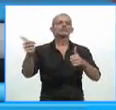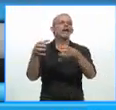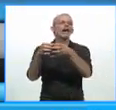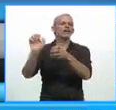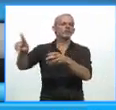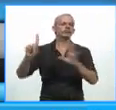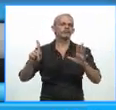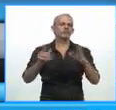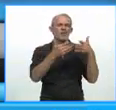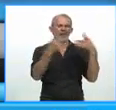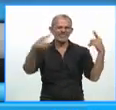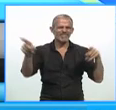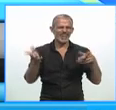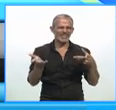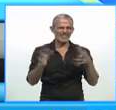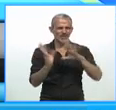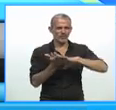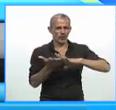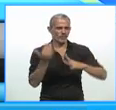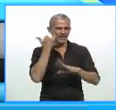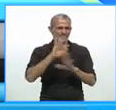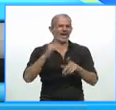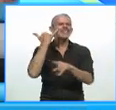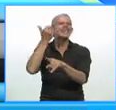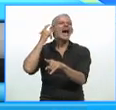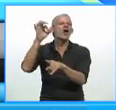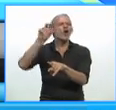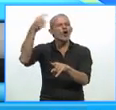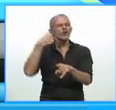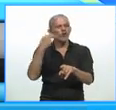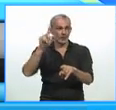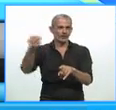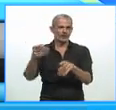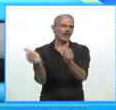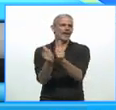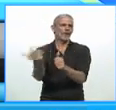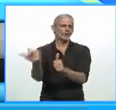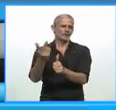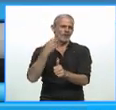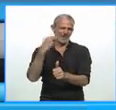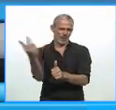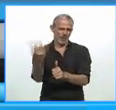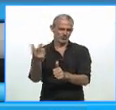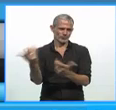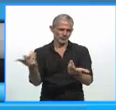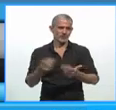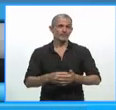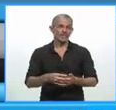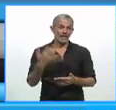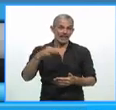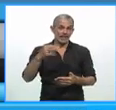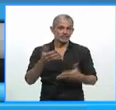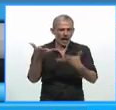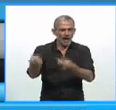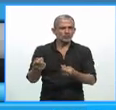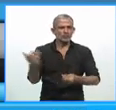trabajo que tienen un trabajo... Porque, excelente. Perdón, hay que agregar eso. Iago, también el otro hijo tuyo, también compite con él. Sí. Hay que...